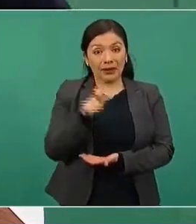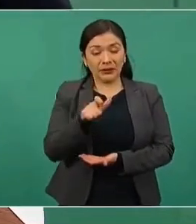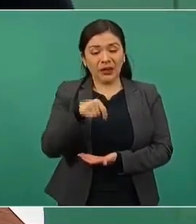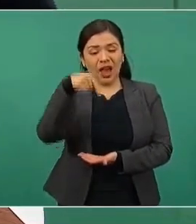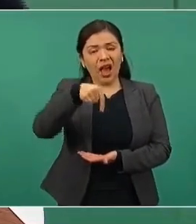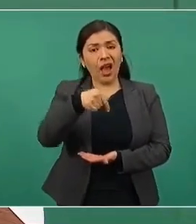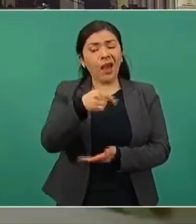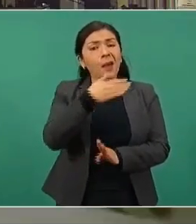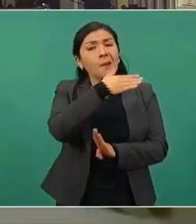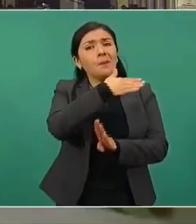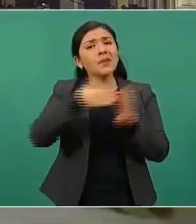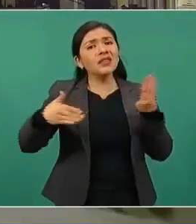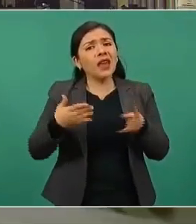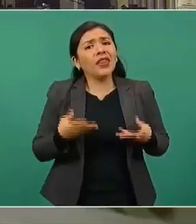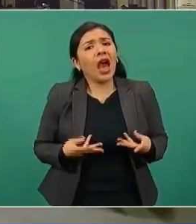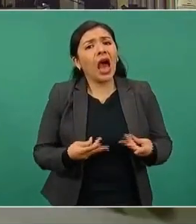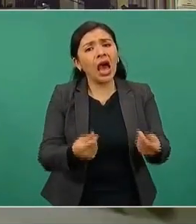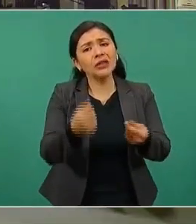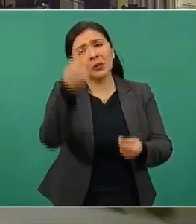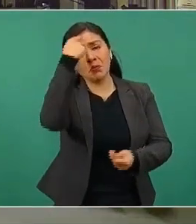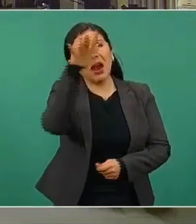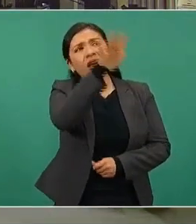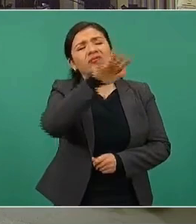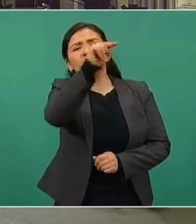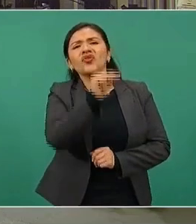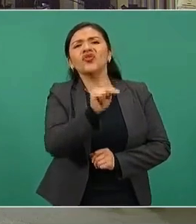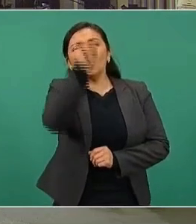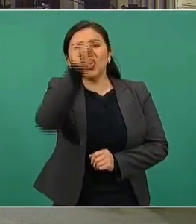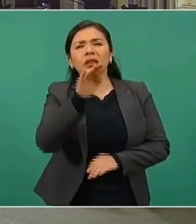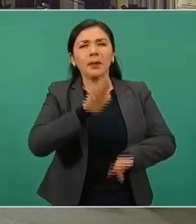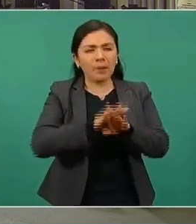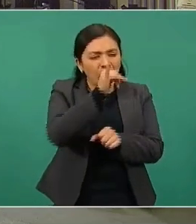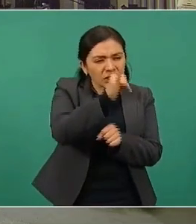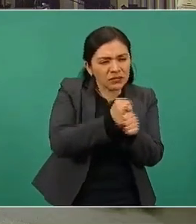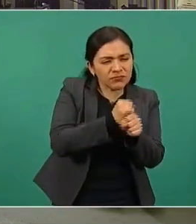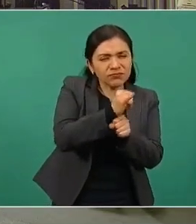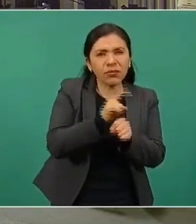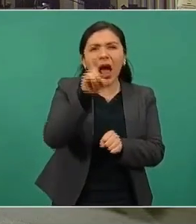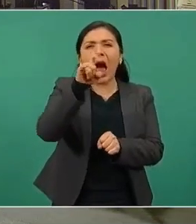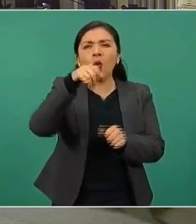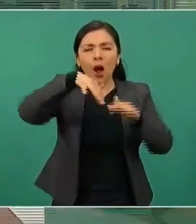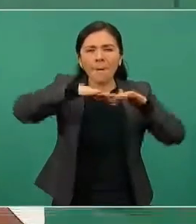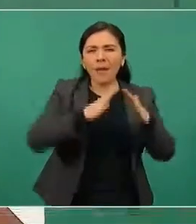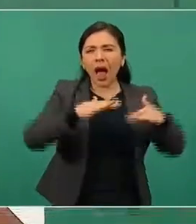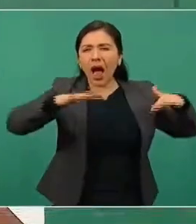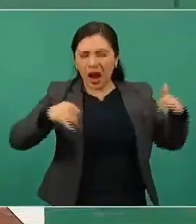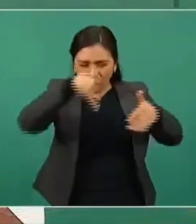la exploración para aguas profundas, ¿no es así?